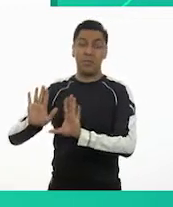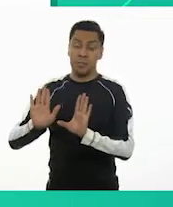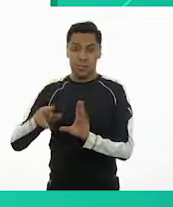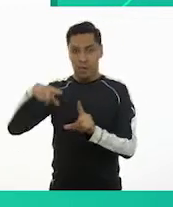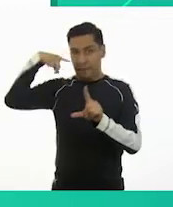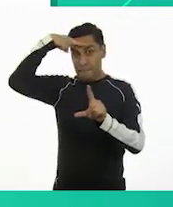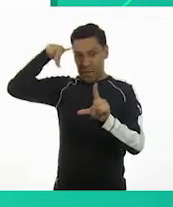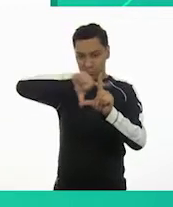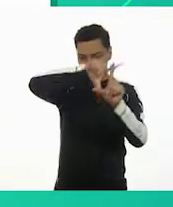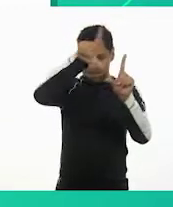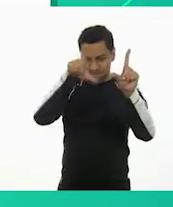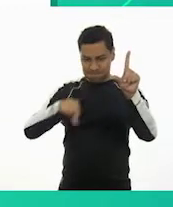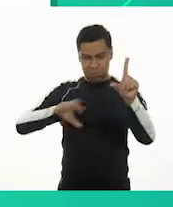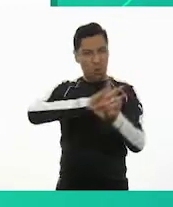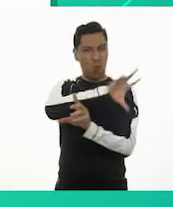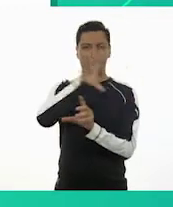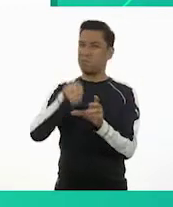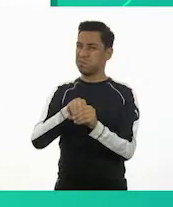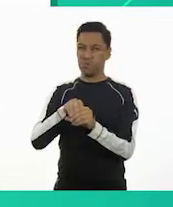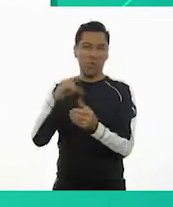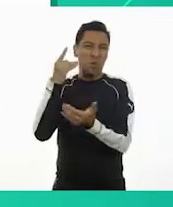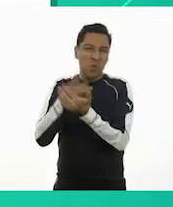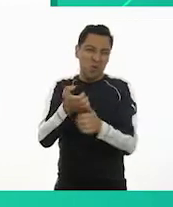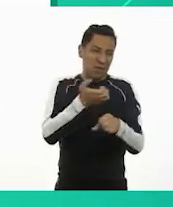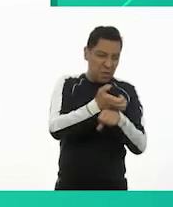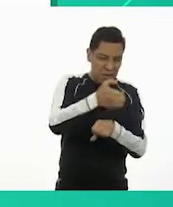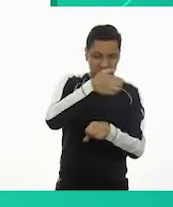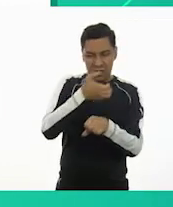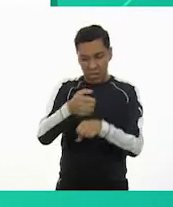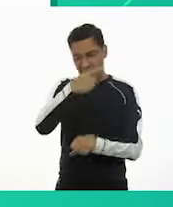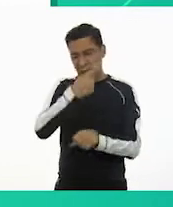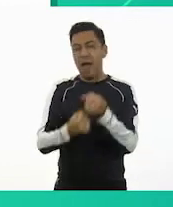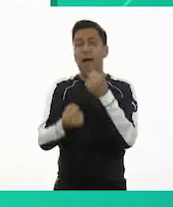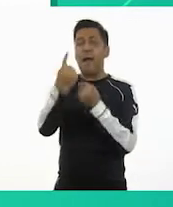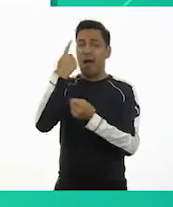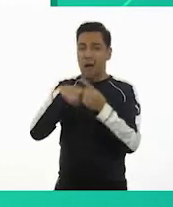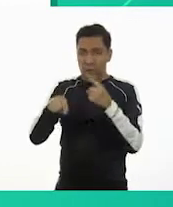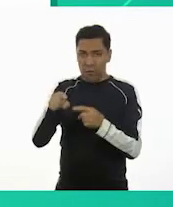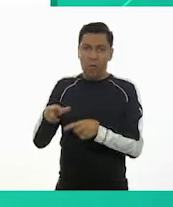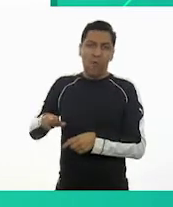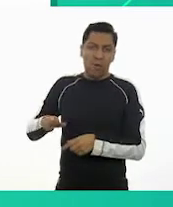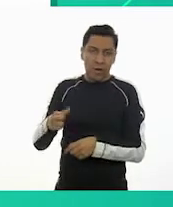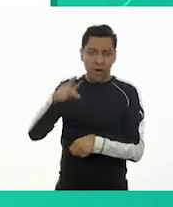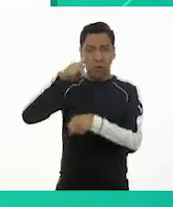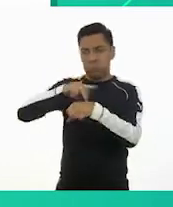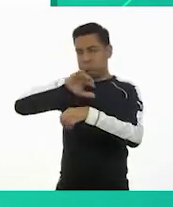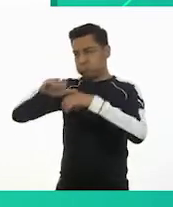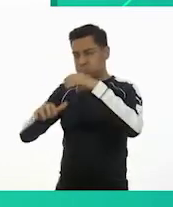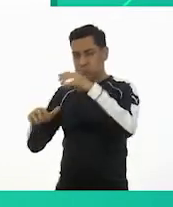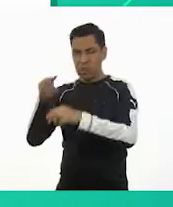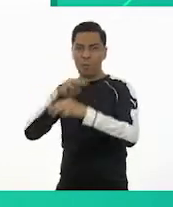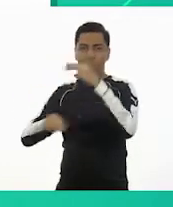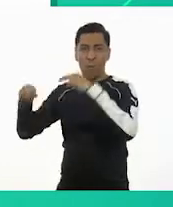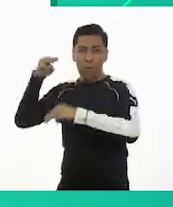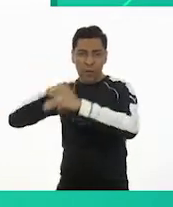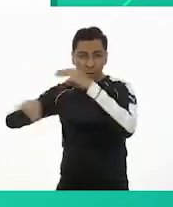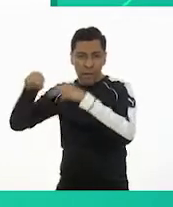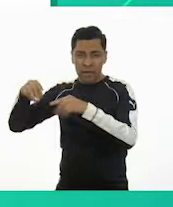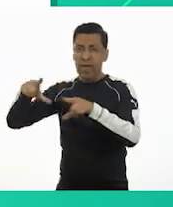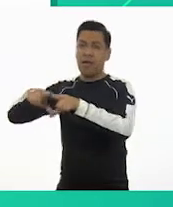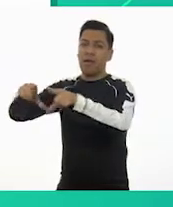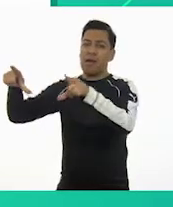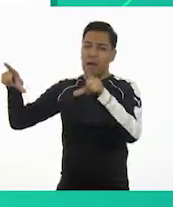de algún estado, de alguna montaña, cueva, lago, río o manantial. El tamaño y